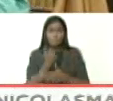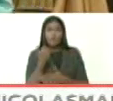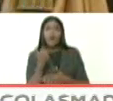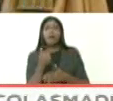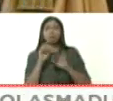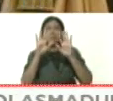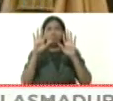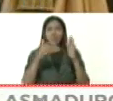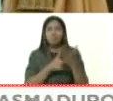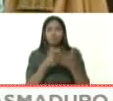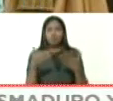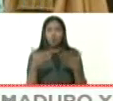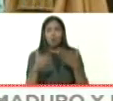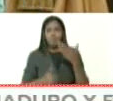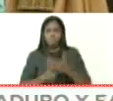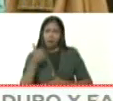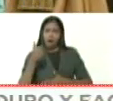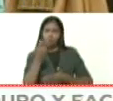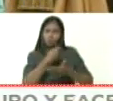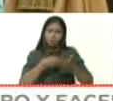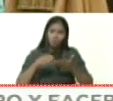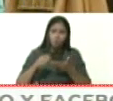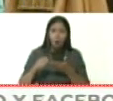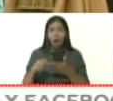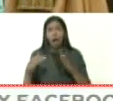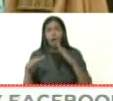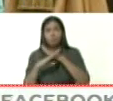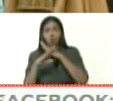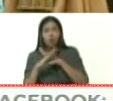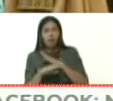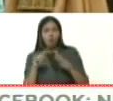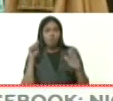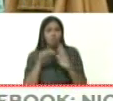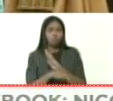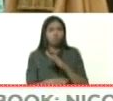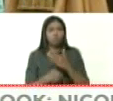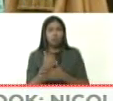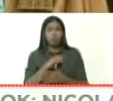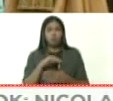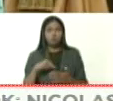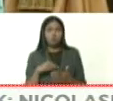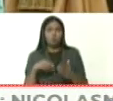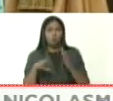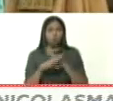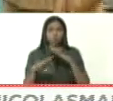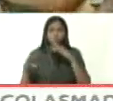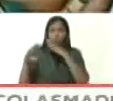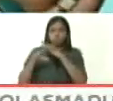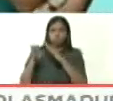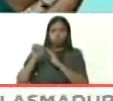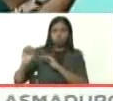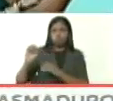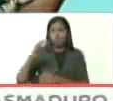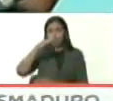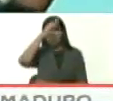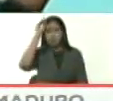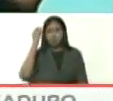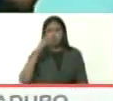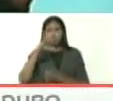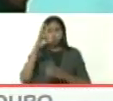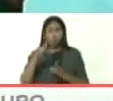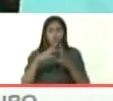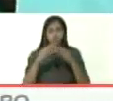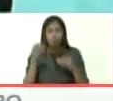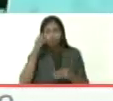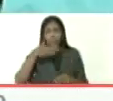más contra el bloqueo, las sanciones imperialistas, contra Donald Trump. Todo el